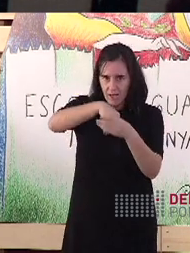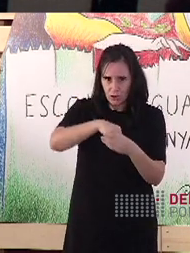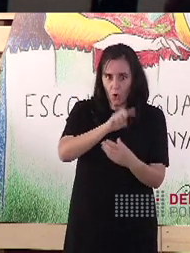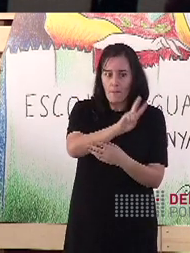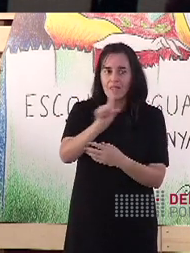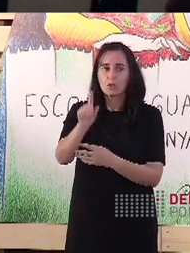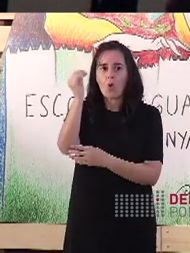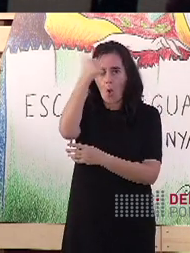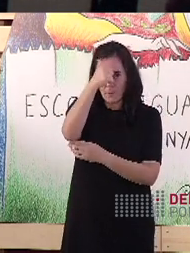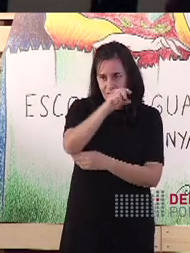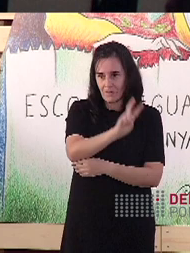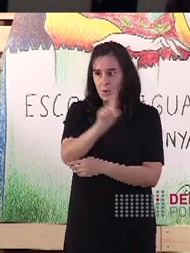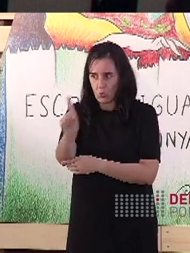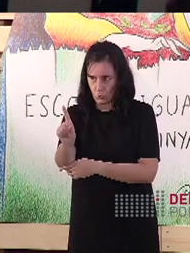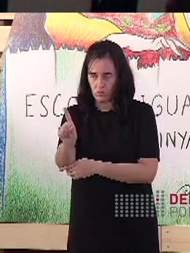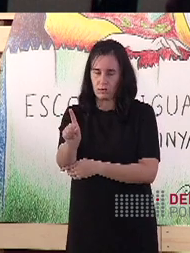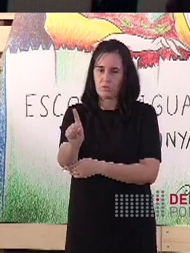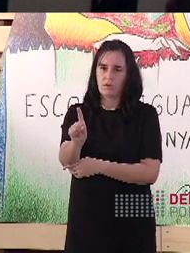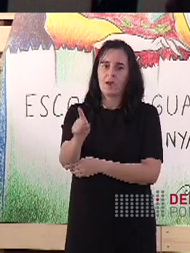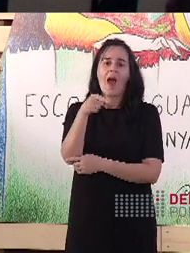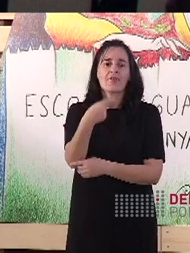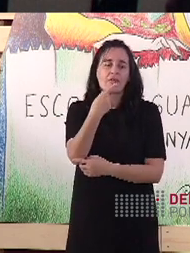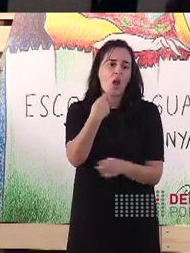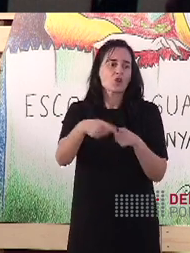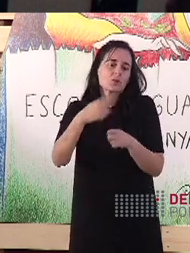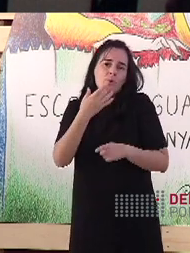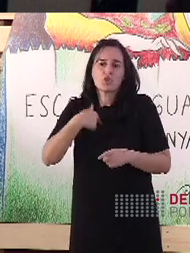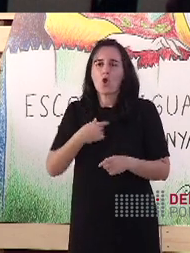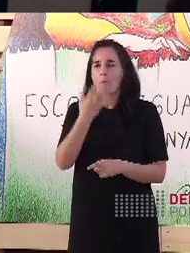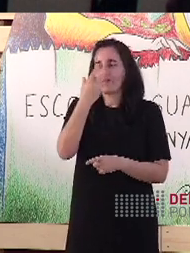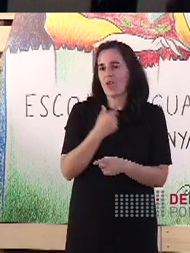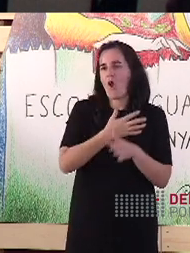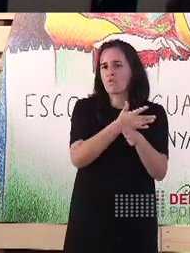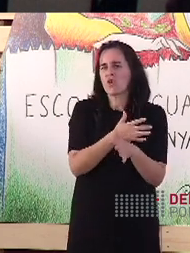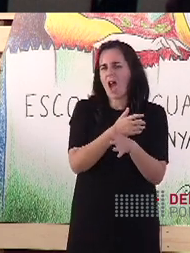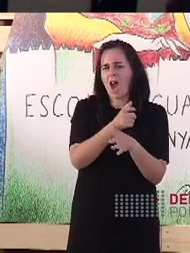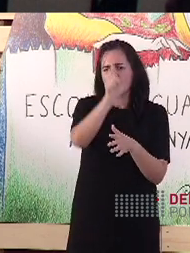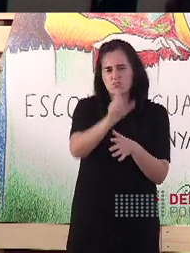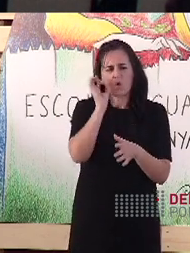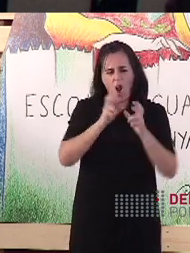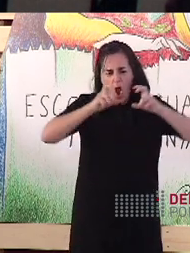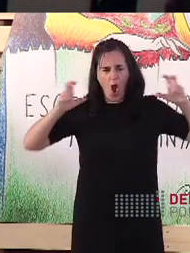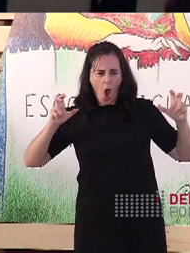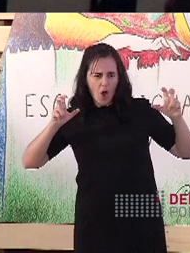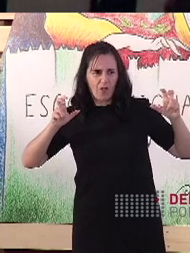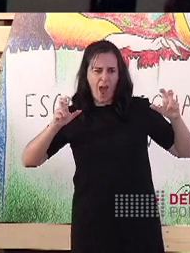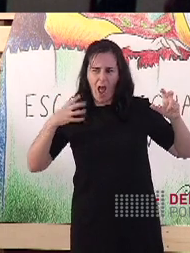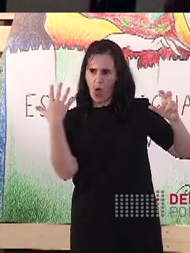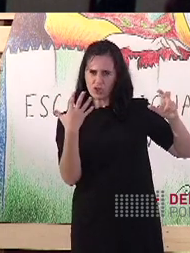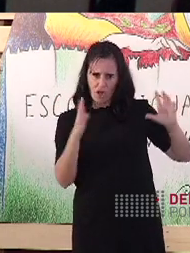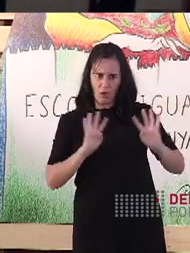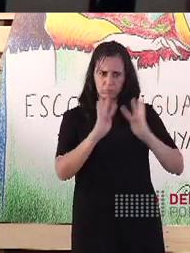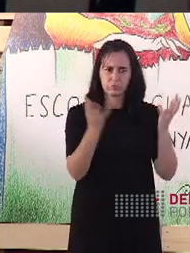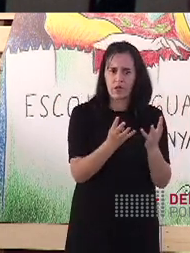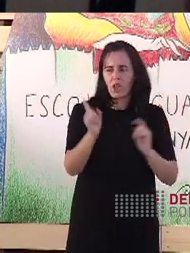y en los que se decían cosas como yo prefiero follarme a una gorda entre los 5 que a un cañón